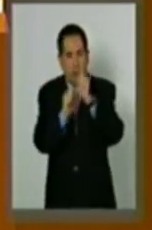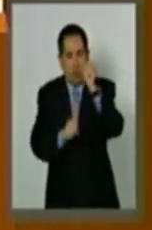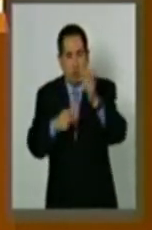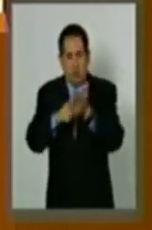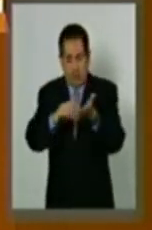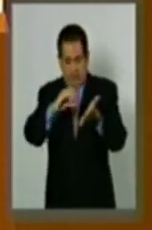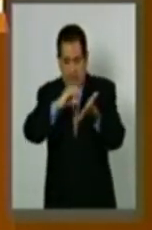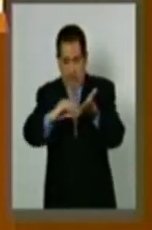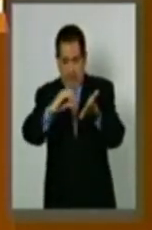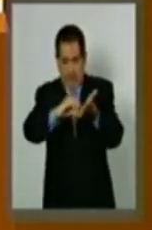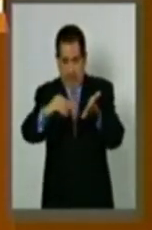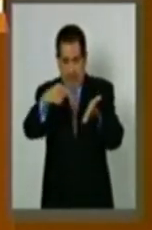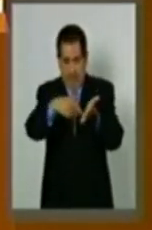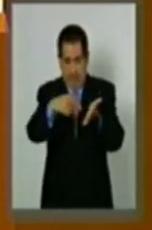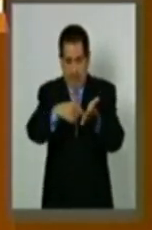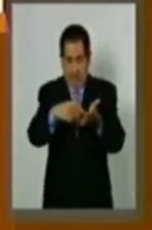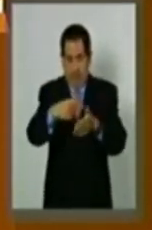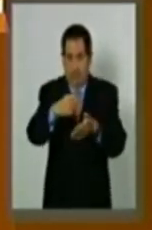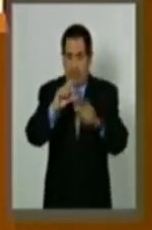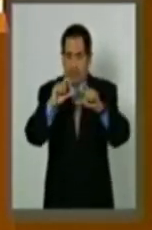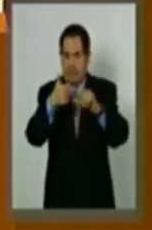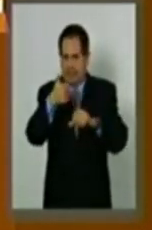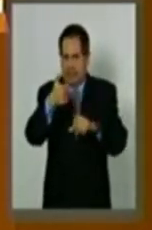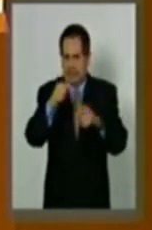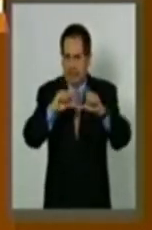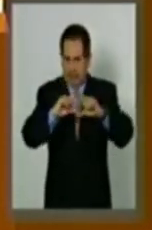en la fracción sexta,